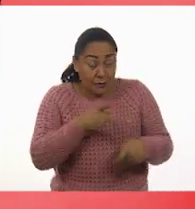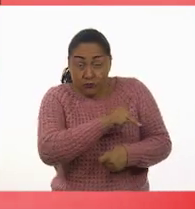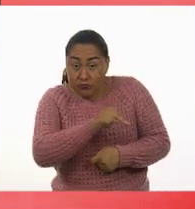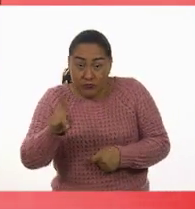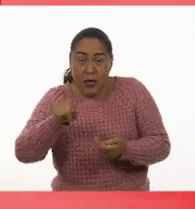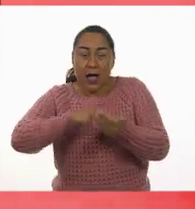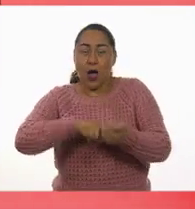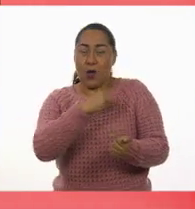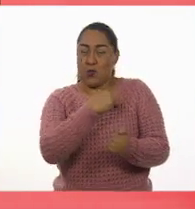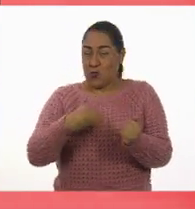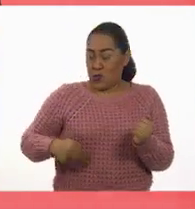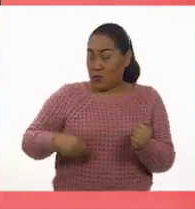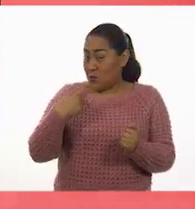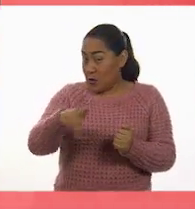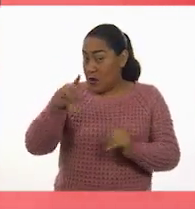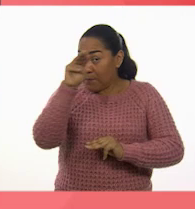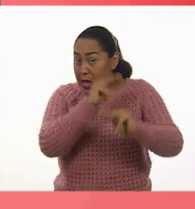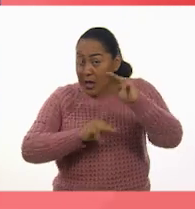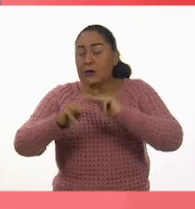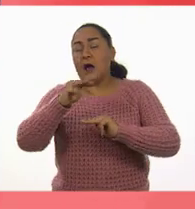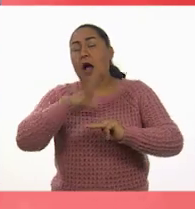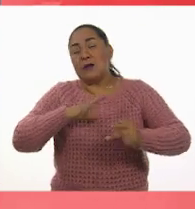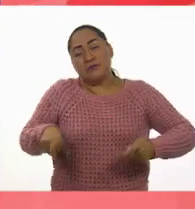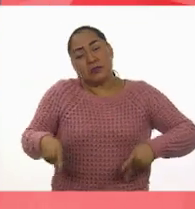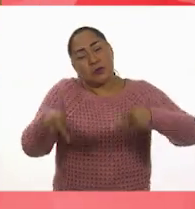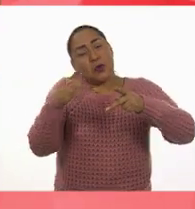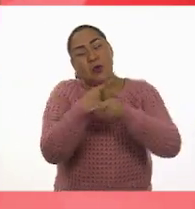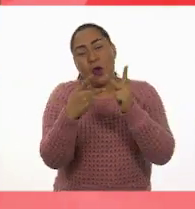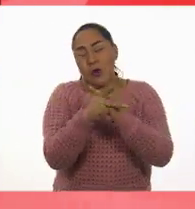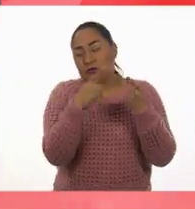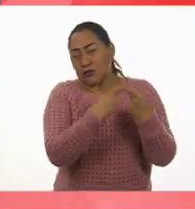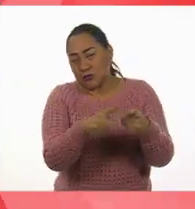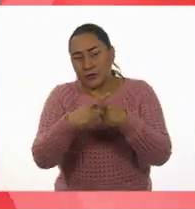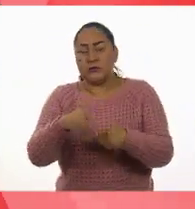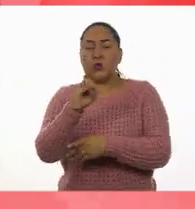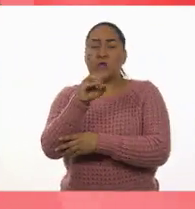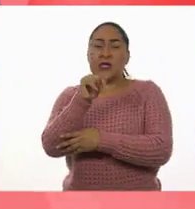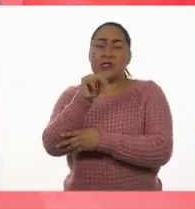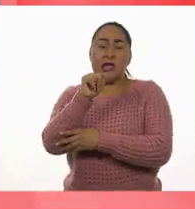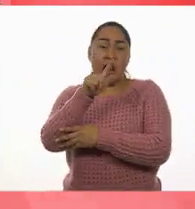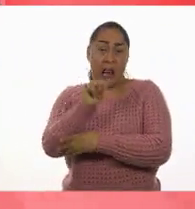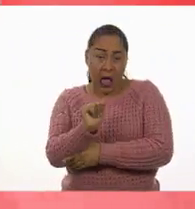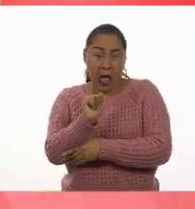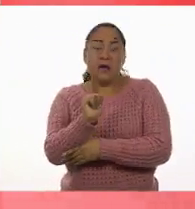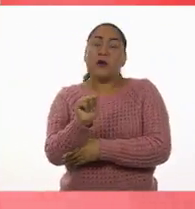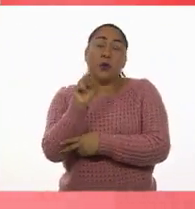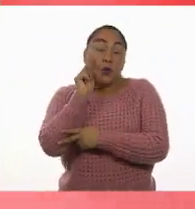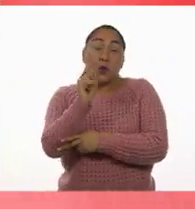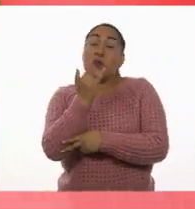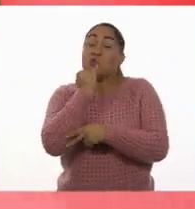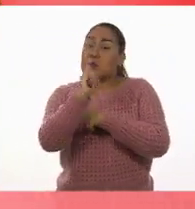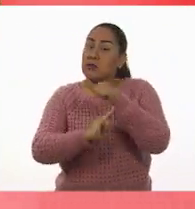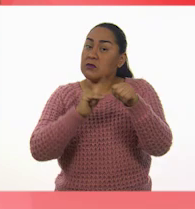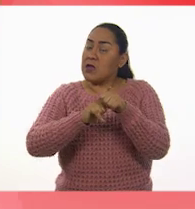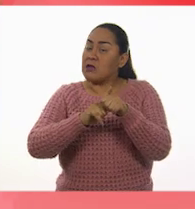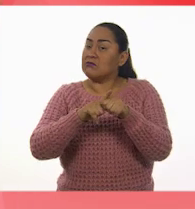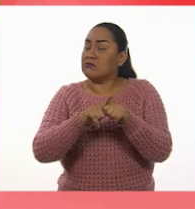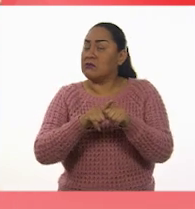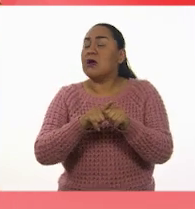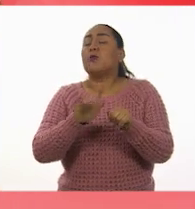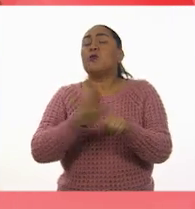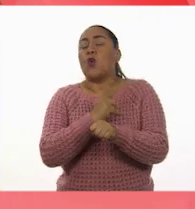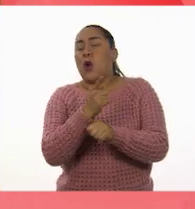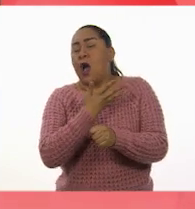los municipios de la montaña ofrecen sus productos. Olinalá ha obtenido fama internacional por la elaboración